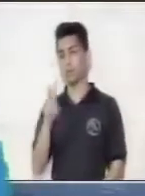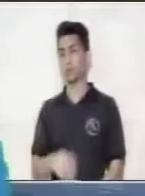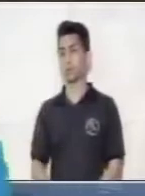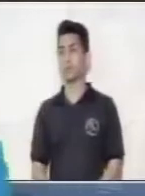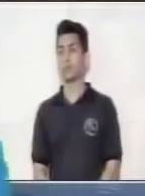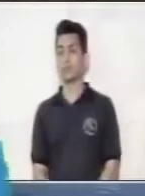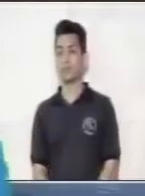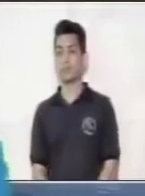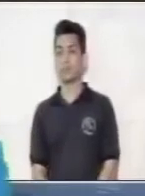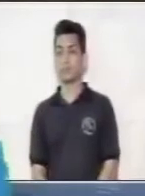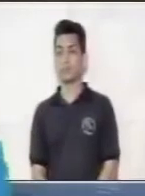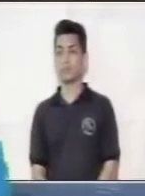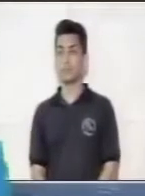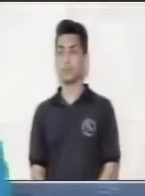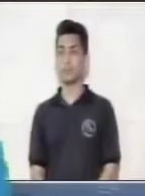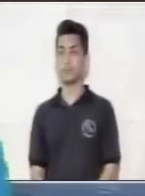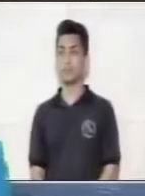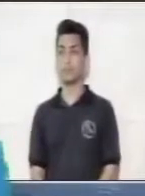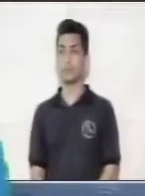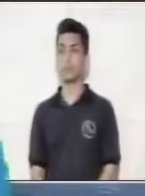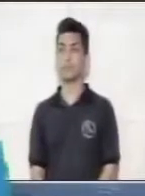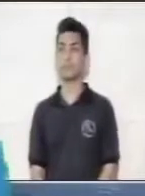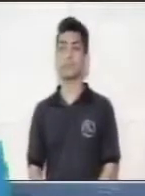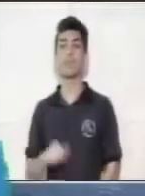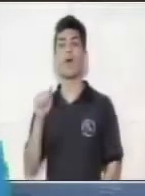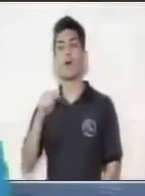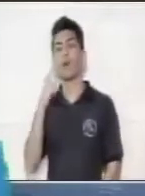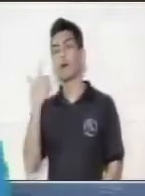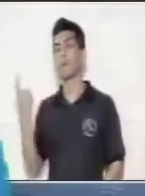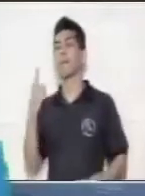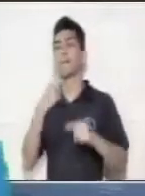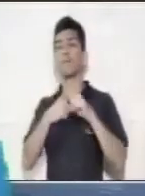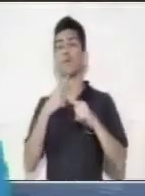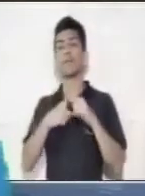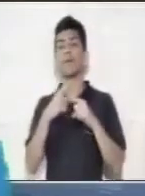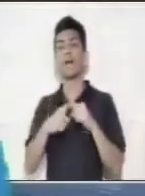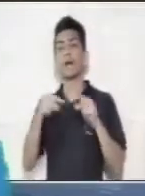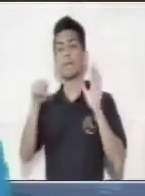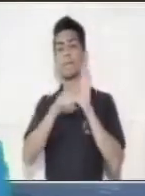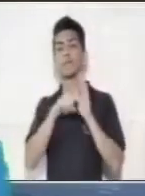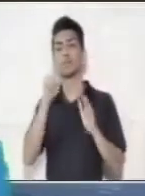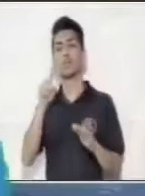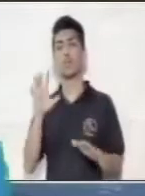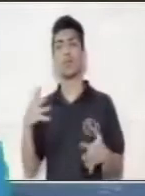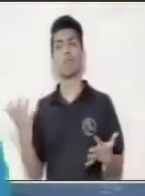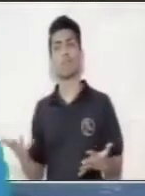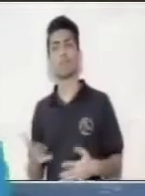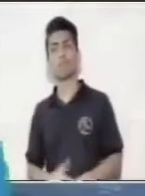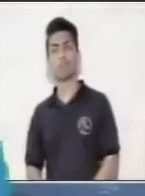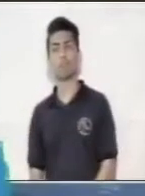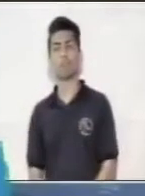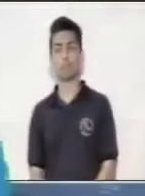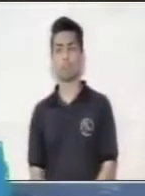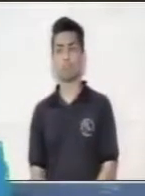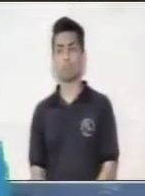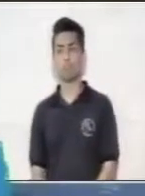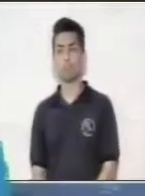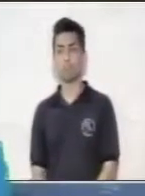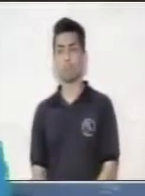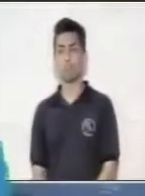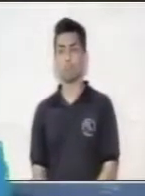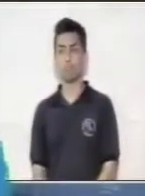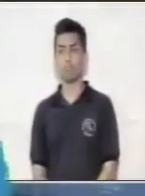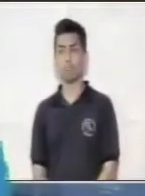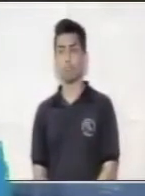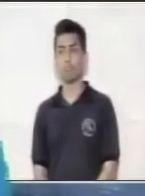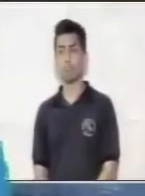2,2. ¿Qué pasa cuando lo multiplicamos por un menos 1? Ahora el escalar es menos 1.